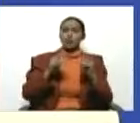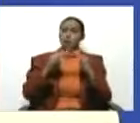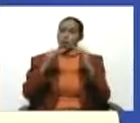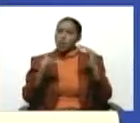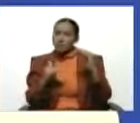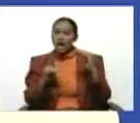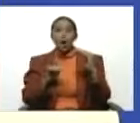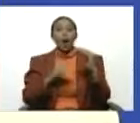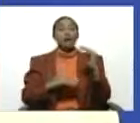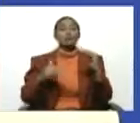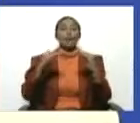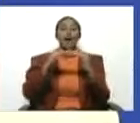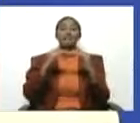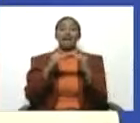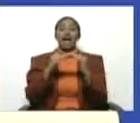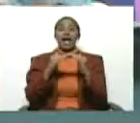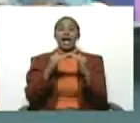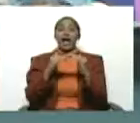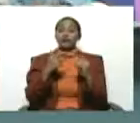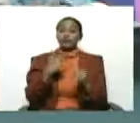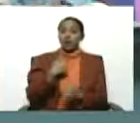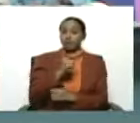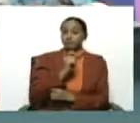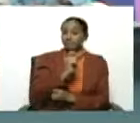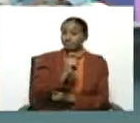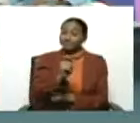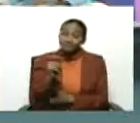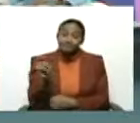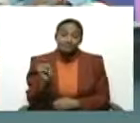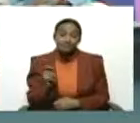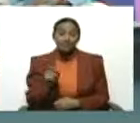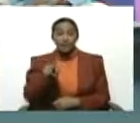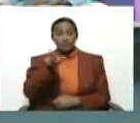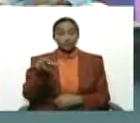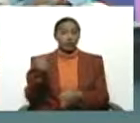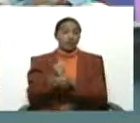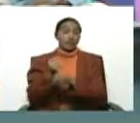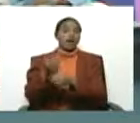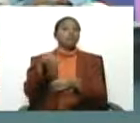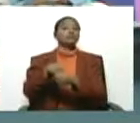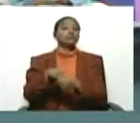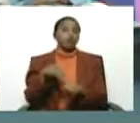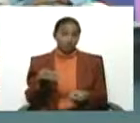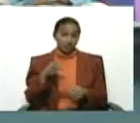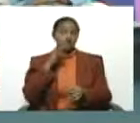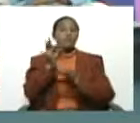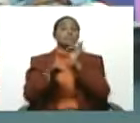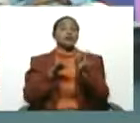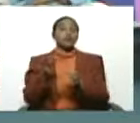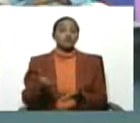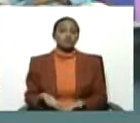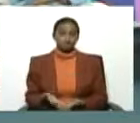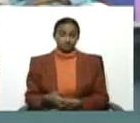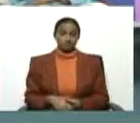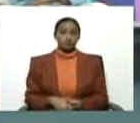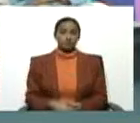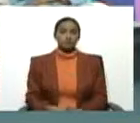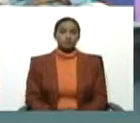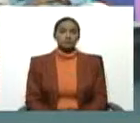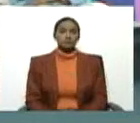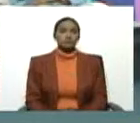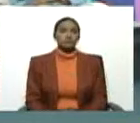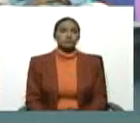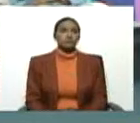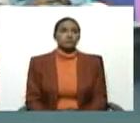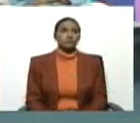entonces el problema y ese es mi explicación de de de lo que se llama de la